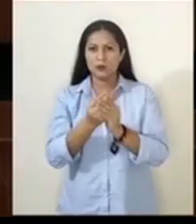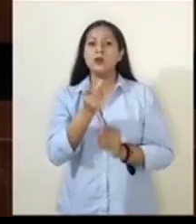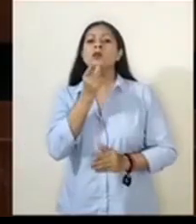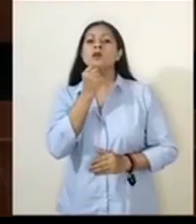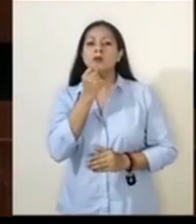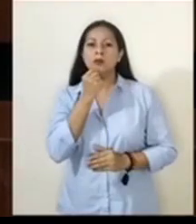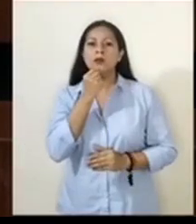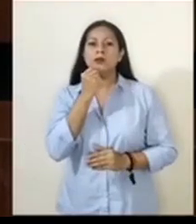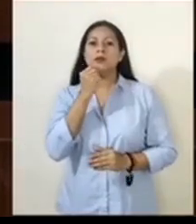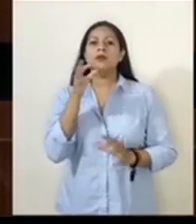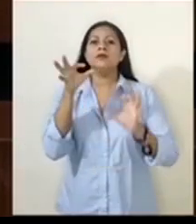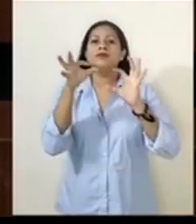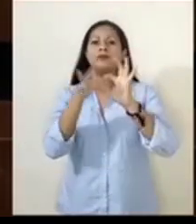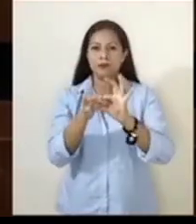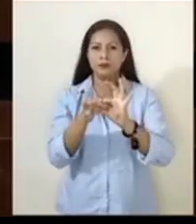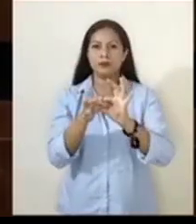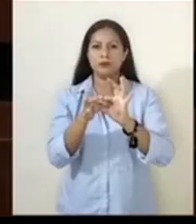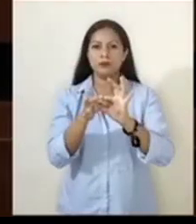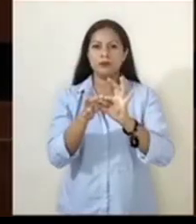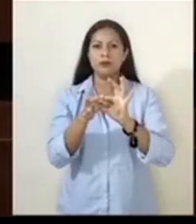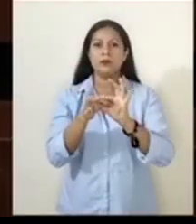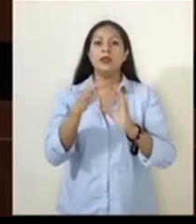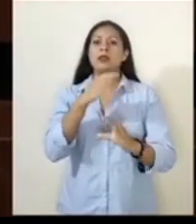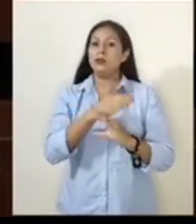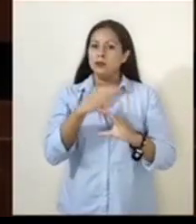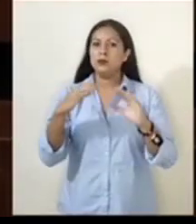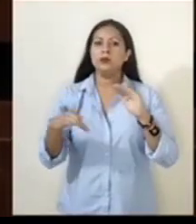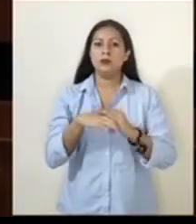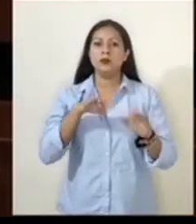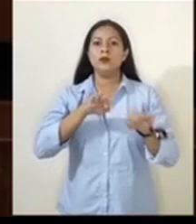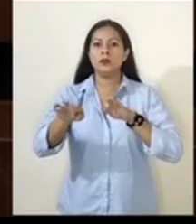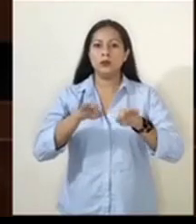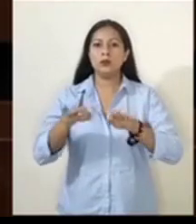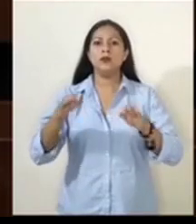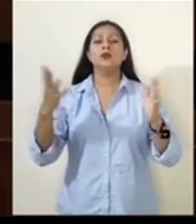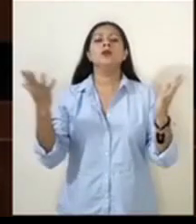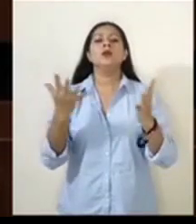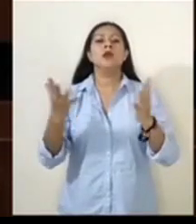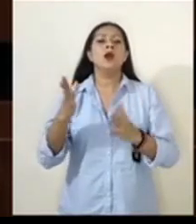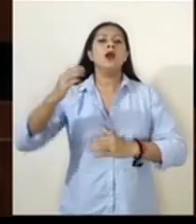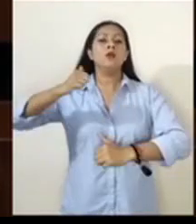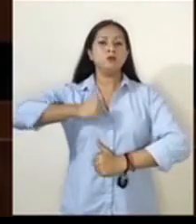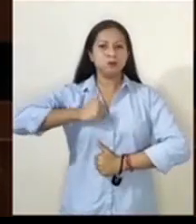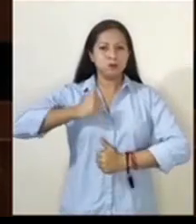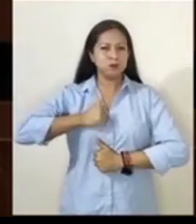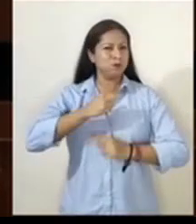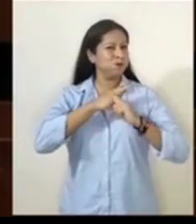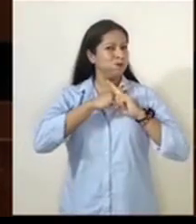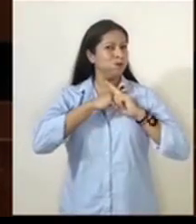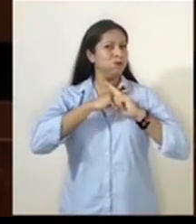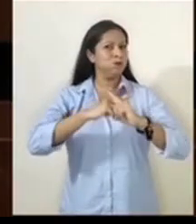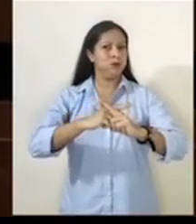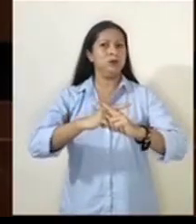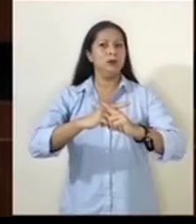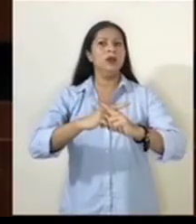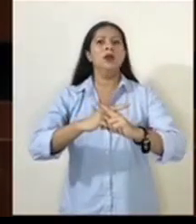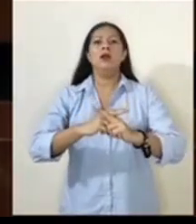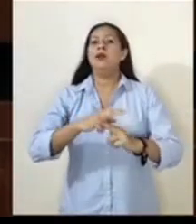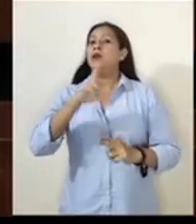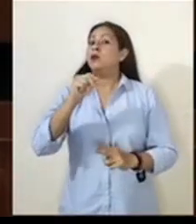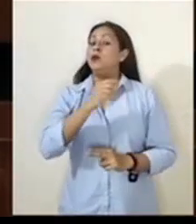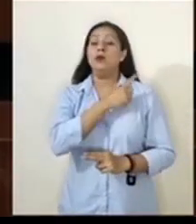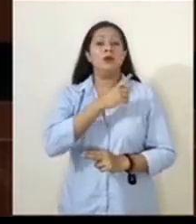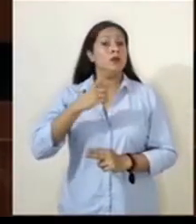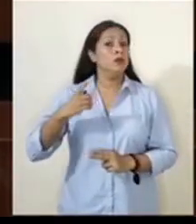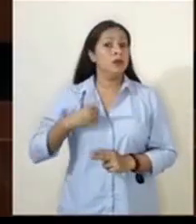policial Civil las acciones que lleve a cabo la Fuerza Armada permanentemente en ningún caso